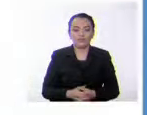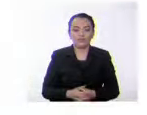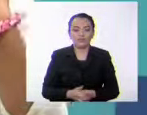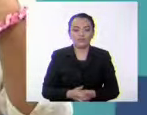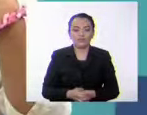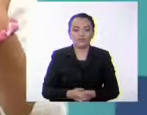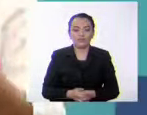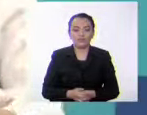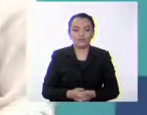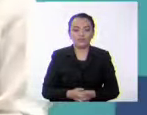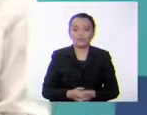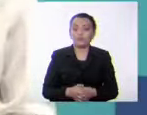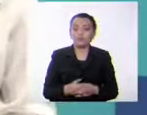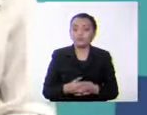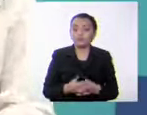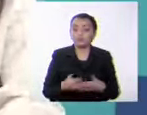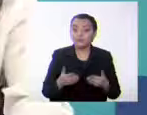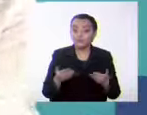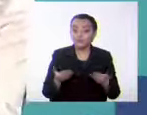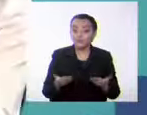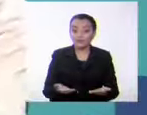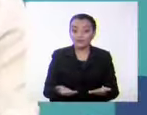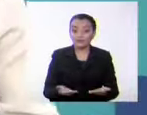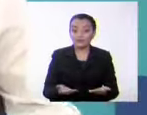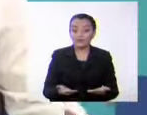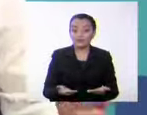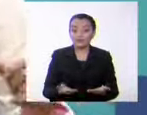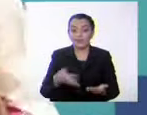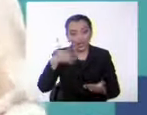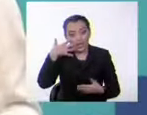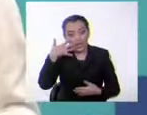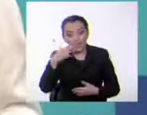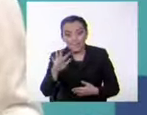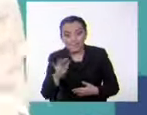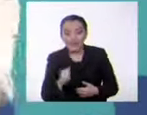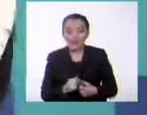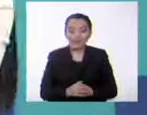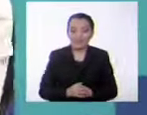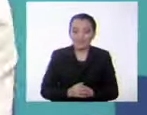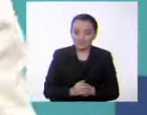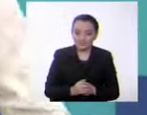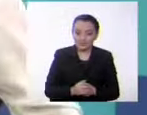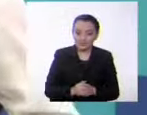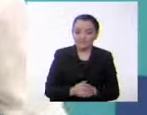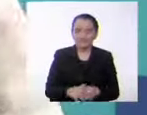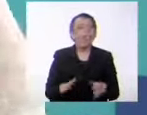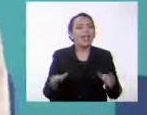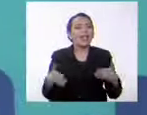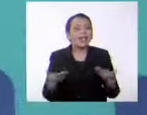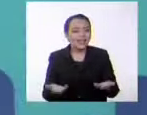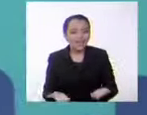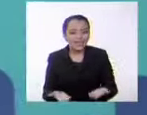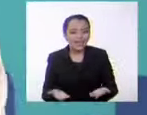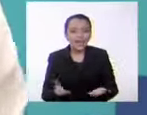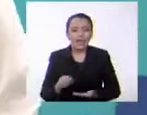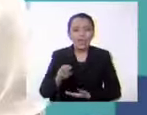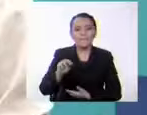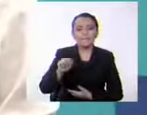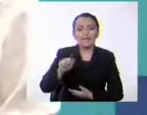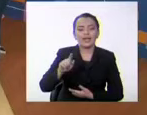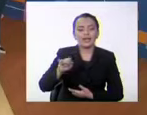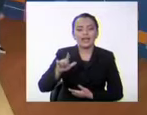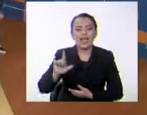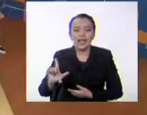Pero Luis, en este caso, ¿podrías tú ejemplificarme qué es lo inmaterial y qué es lo material? Muy bien.